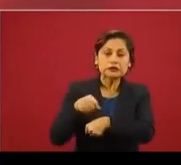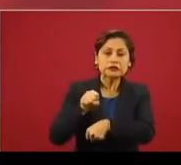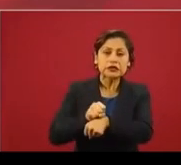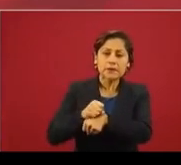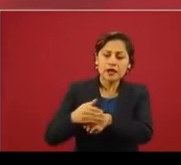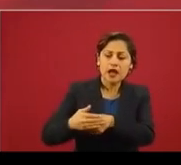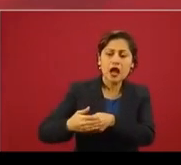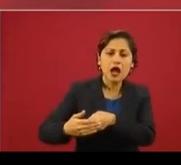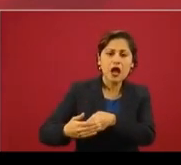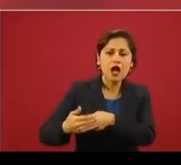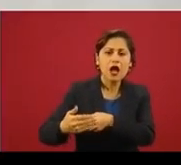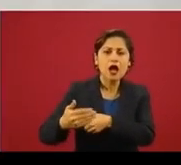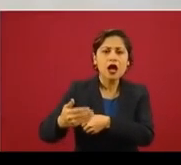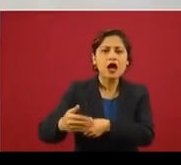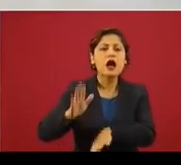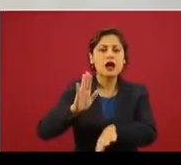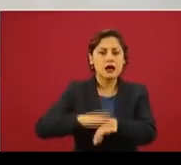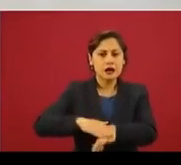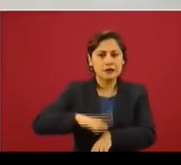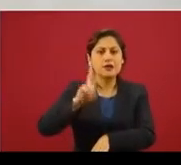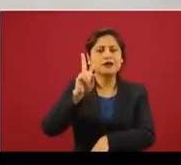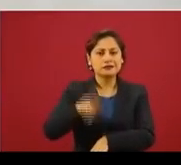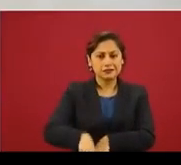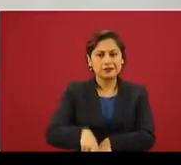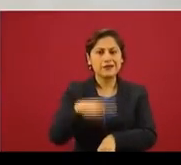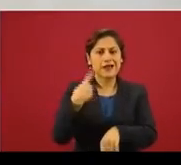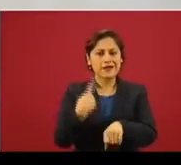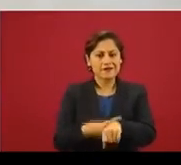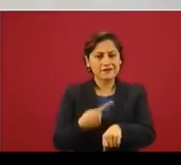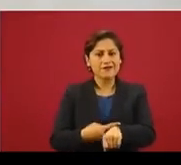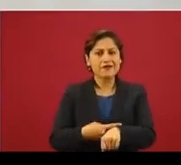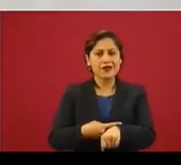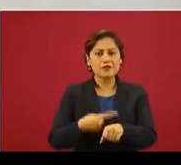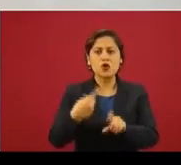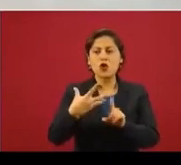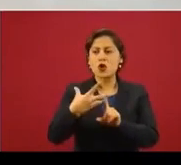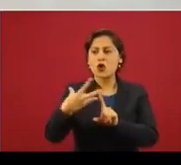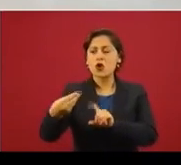a seguir anunciando día con día que hay más casos